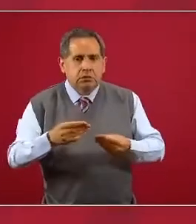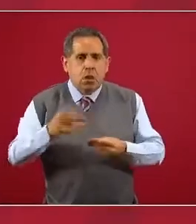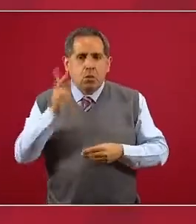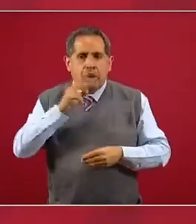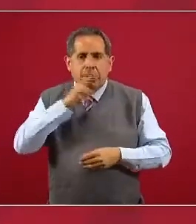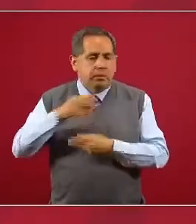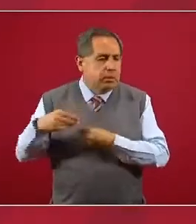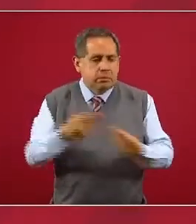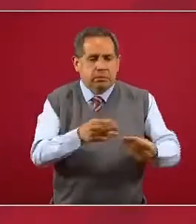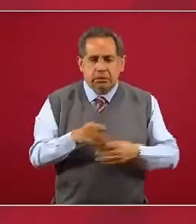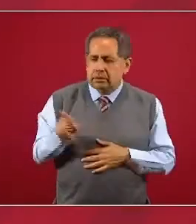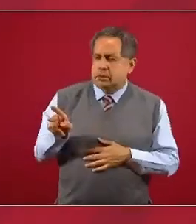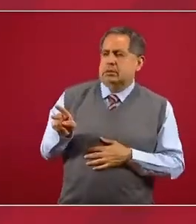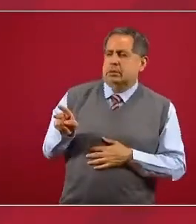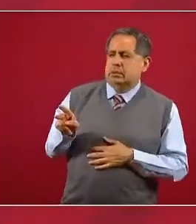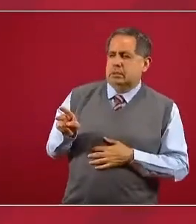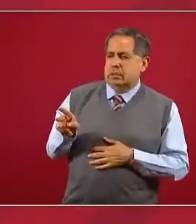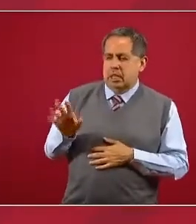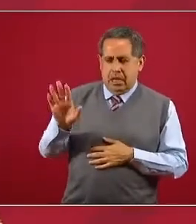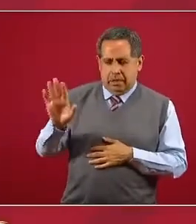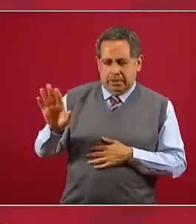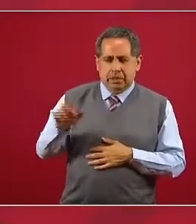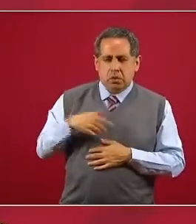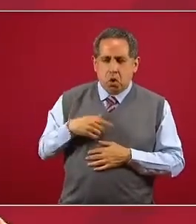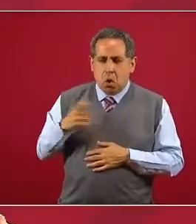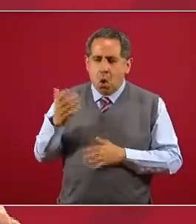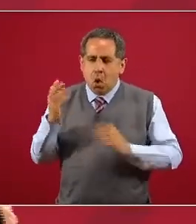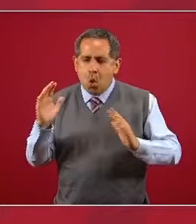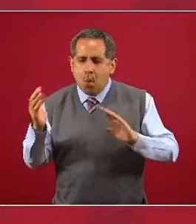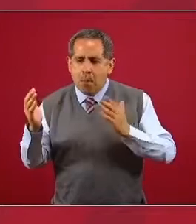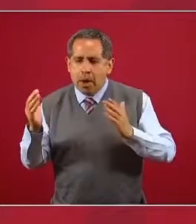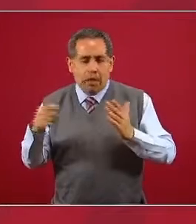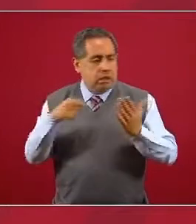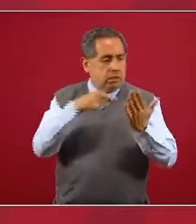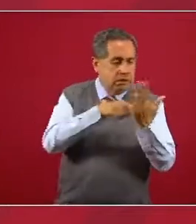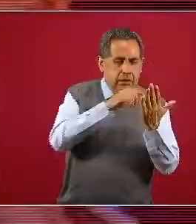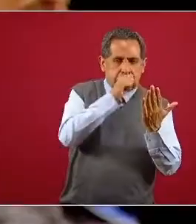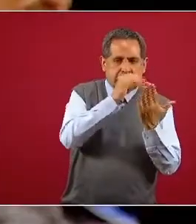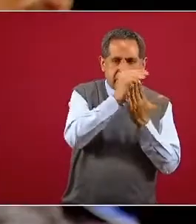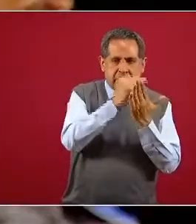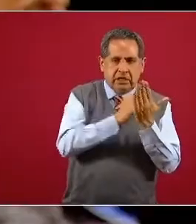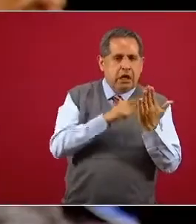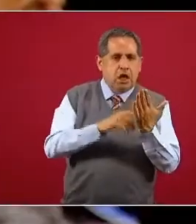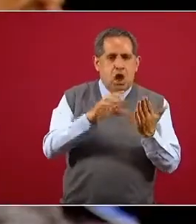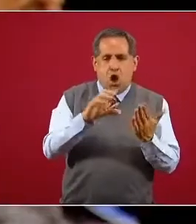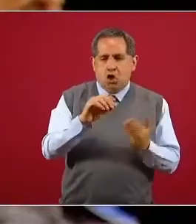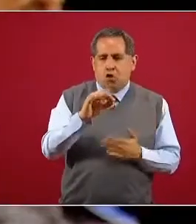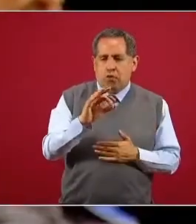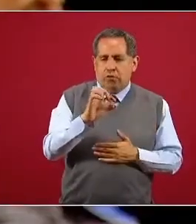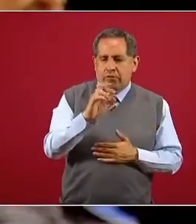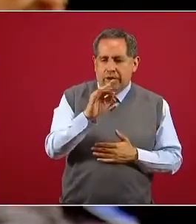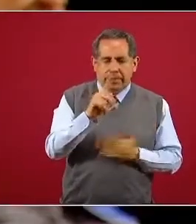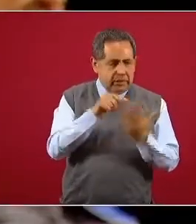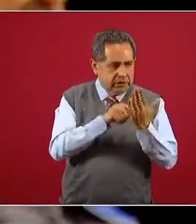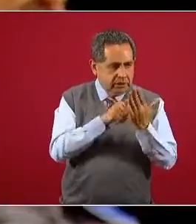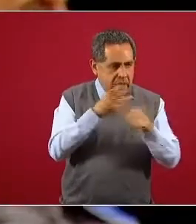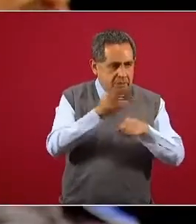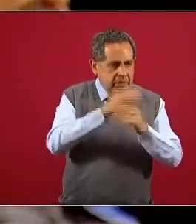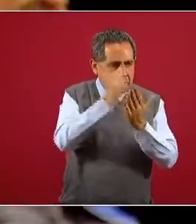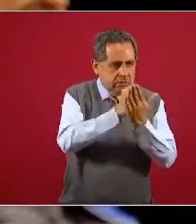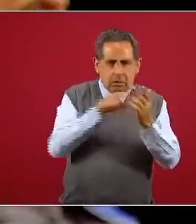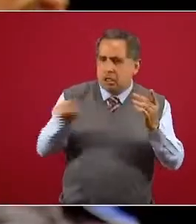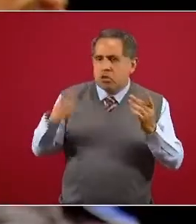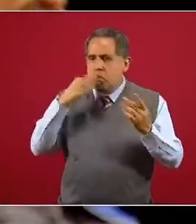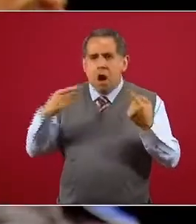Estas pruebas rápidas, cuando yo las comparaba con las que están enlistadas en la página de COFEPRIS como autorizadas, no había